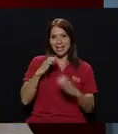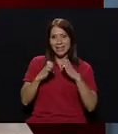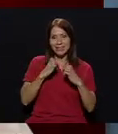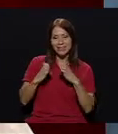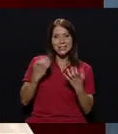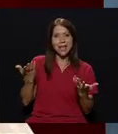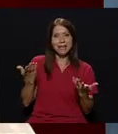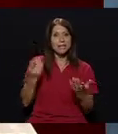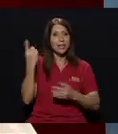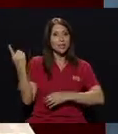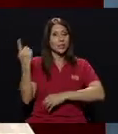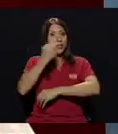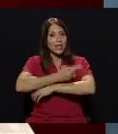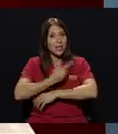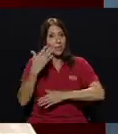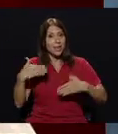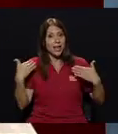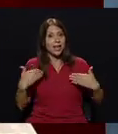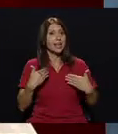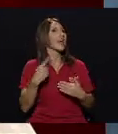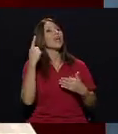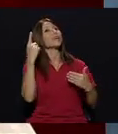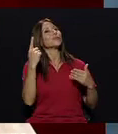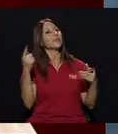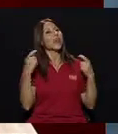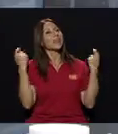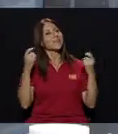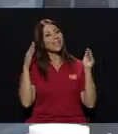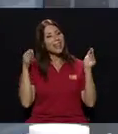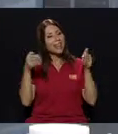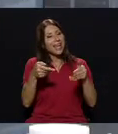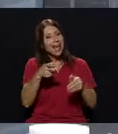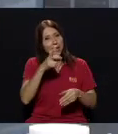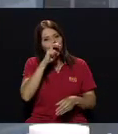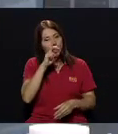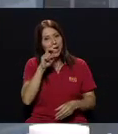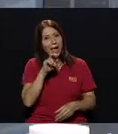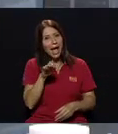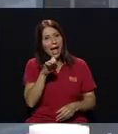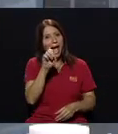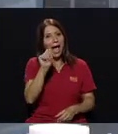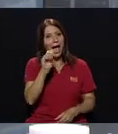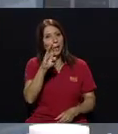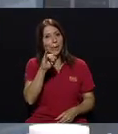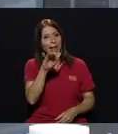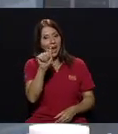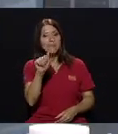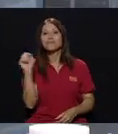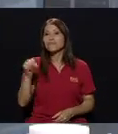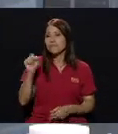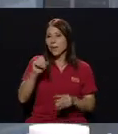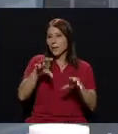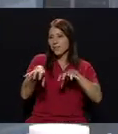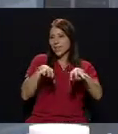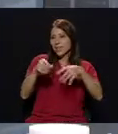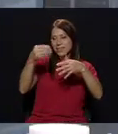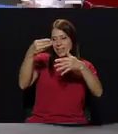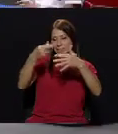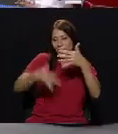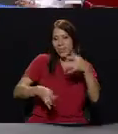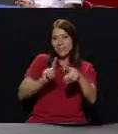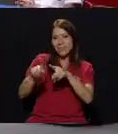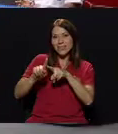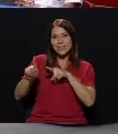al gusto de cualquiera. Sí. Y las empresas también van a estar presentes a manera de patrocinio, como ustedes.